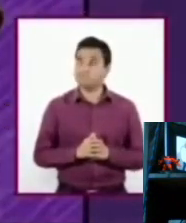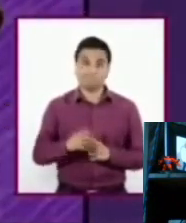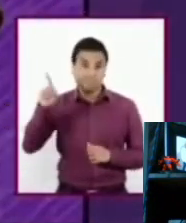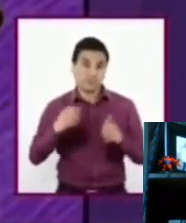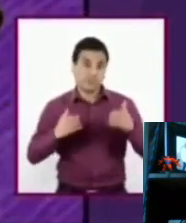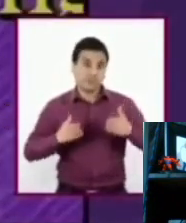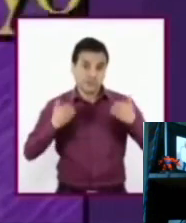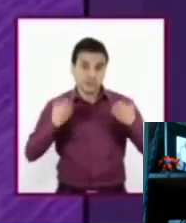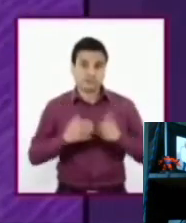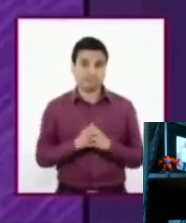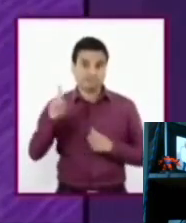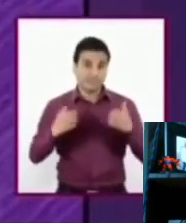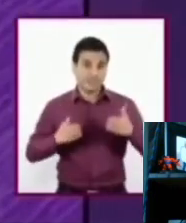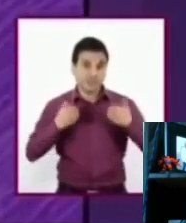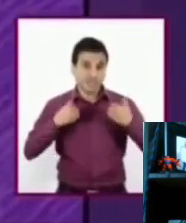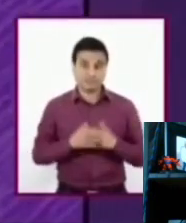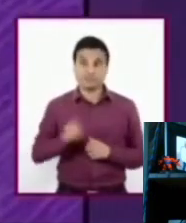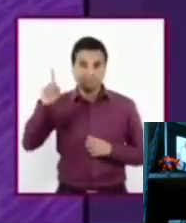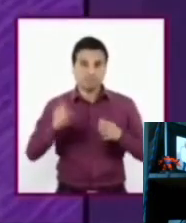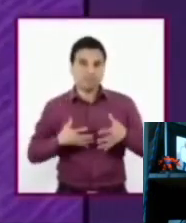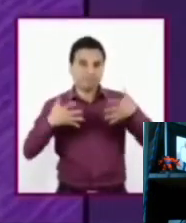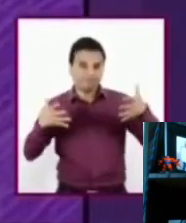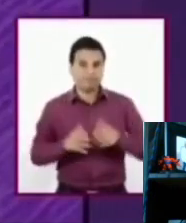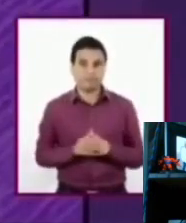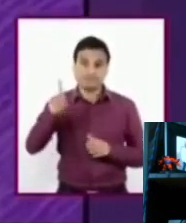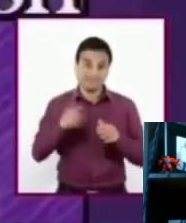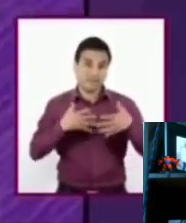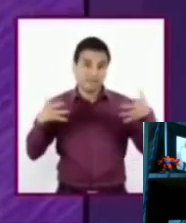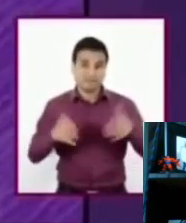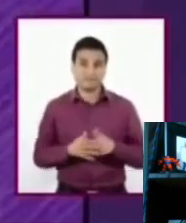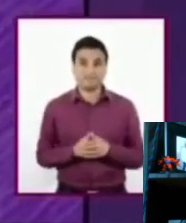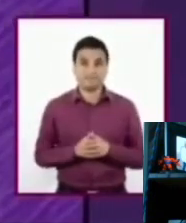y ya está